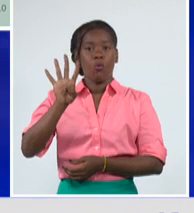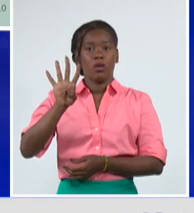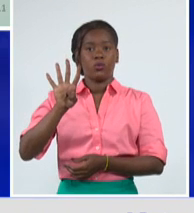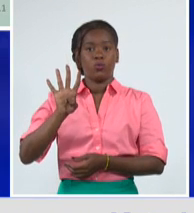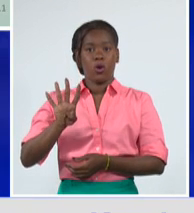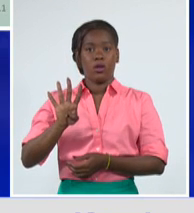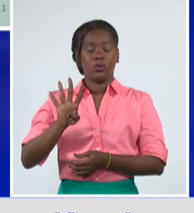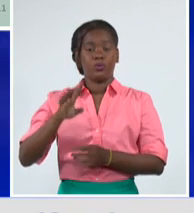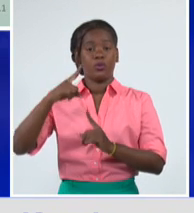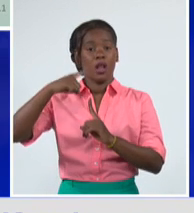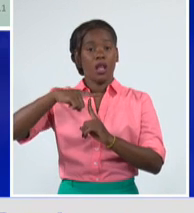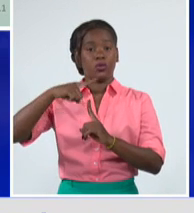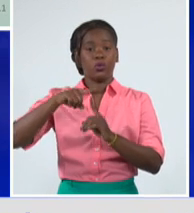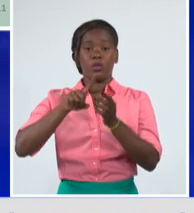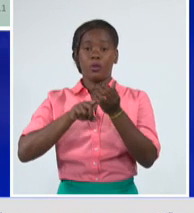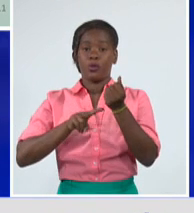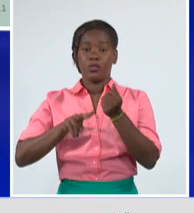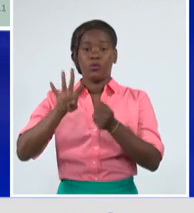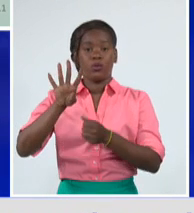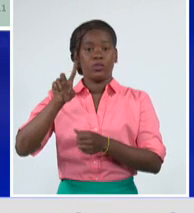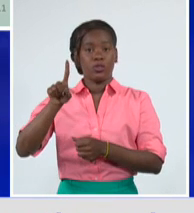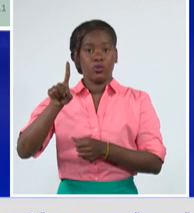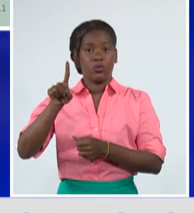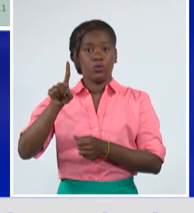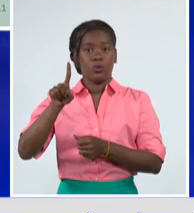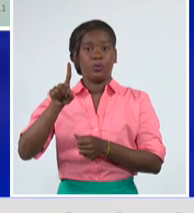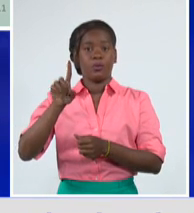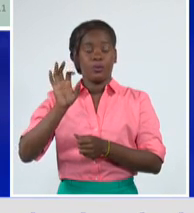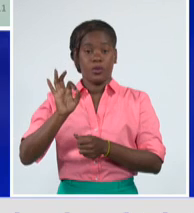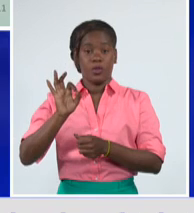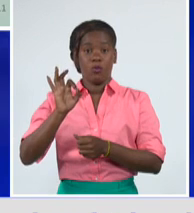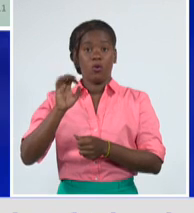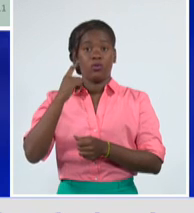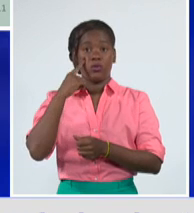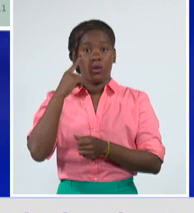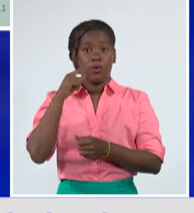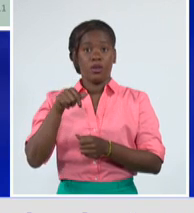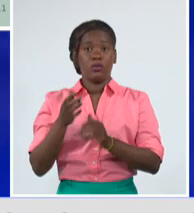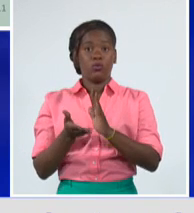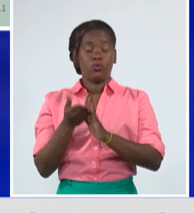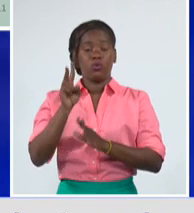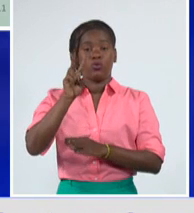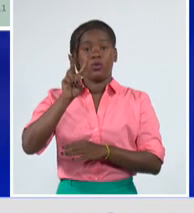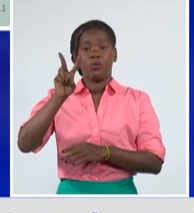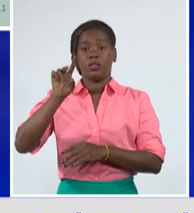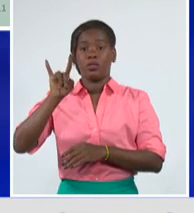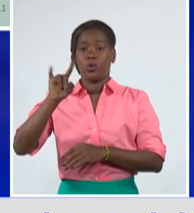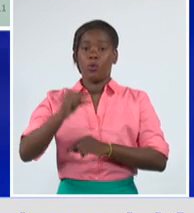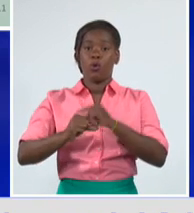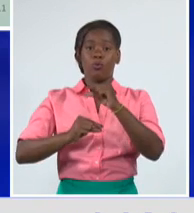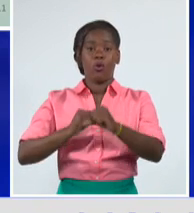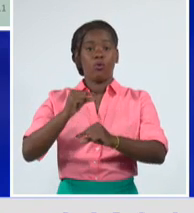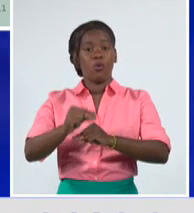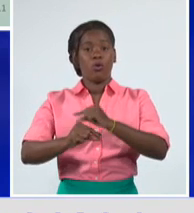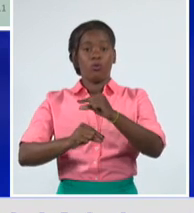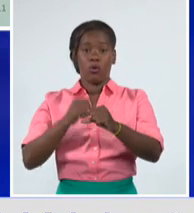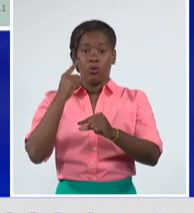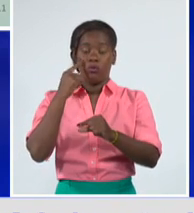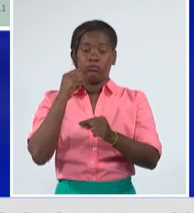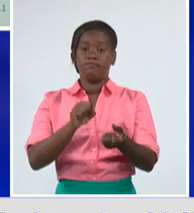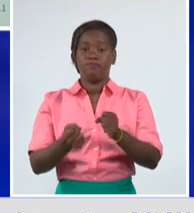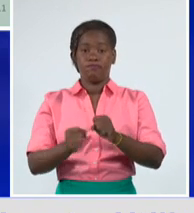también disminuyendo, 41 menos, 229 en total en 4 de sus 8 municipios,